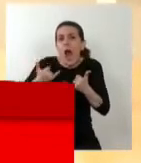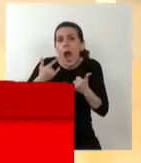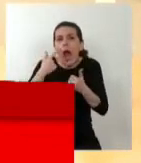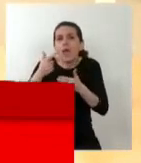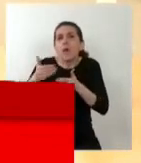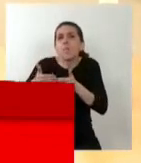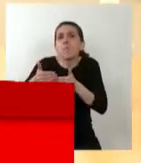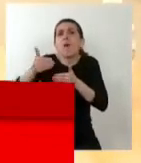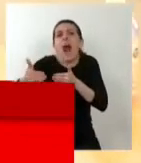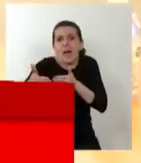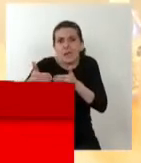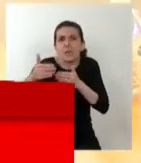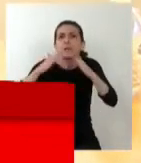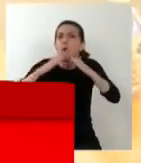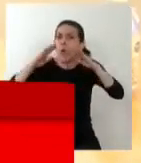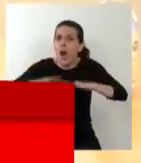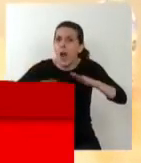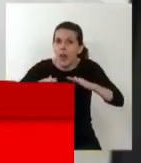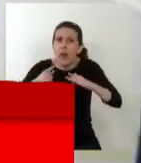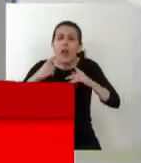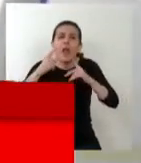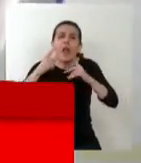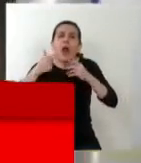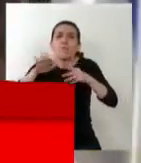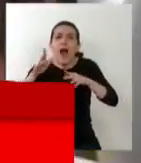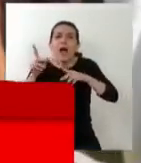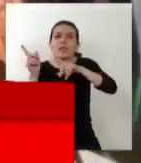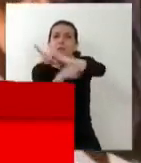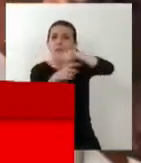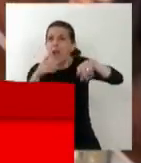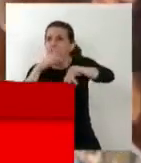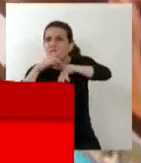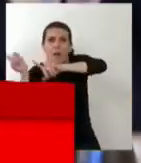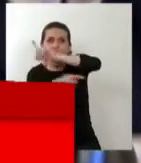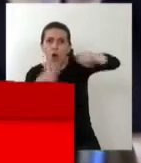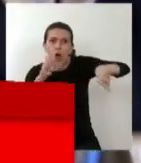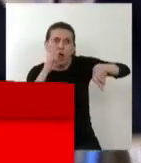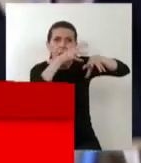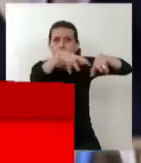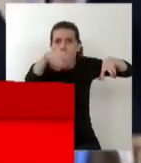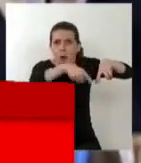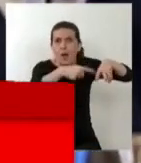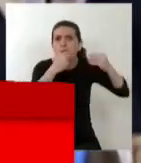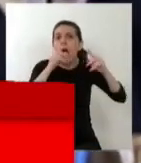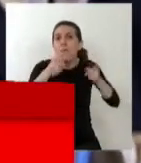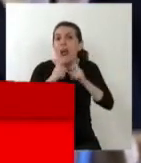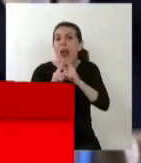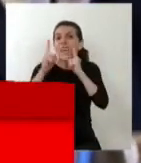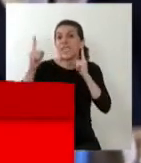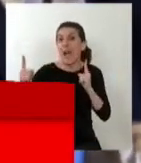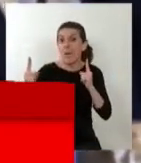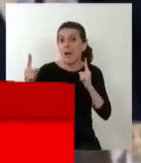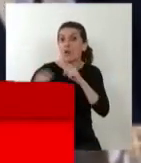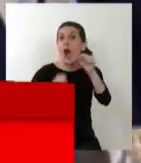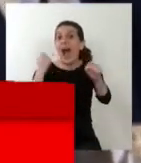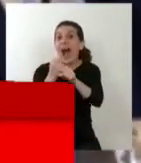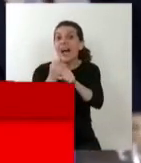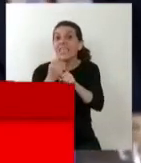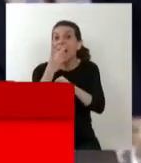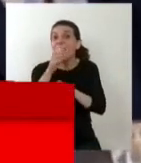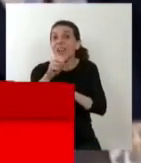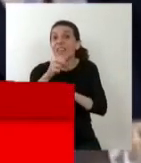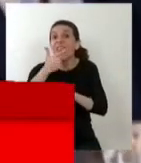cuidado, el aislamiento sanitario, el distanciamiento físico, hasta el próximo 20 de